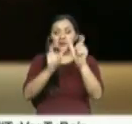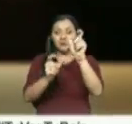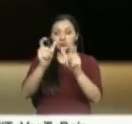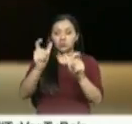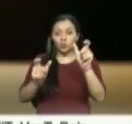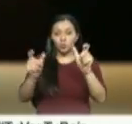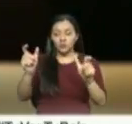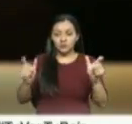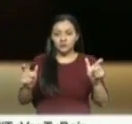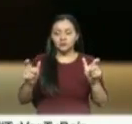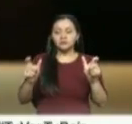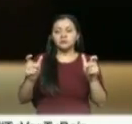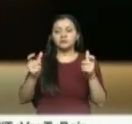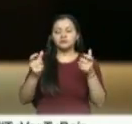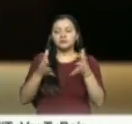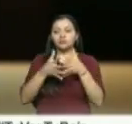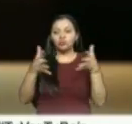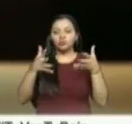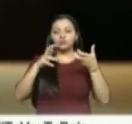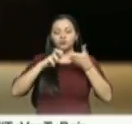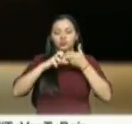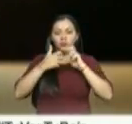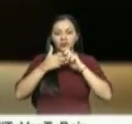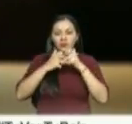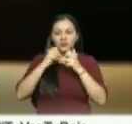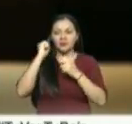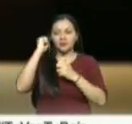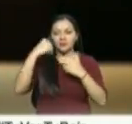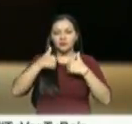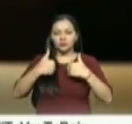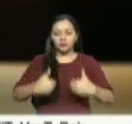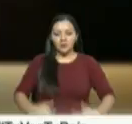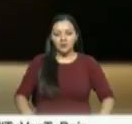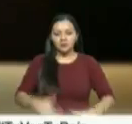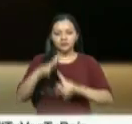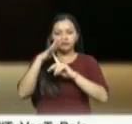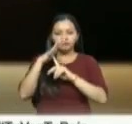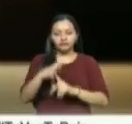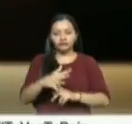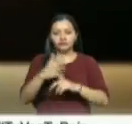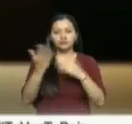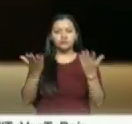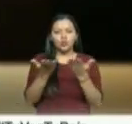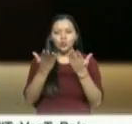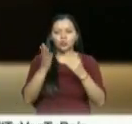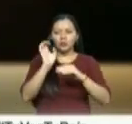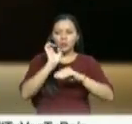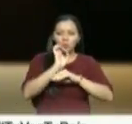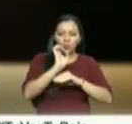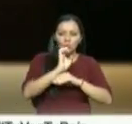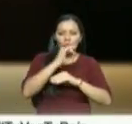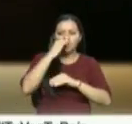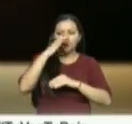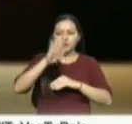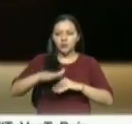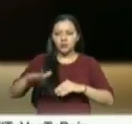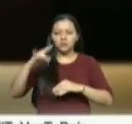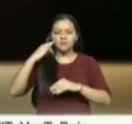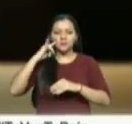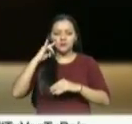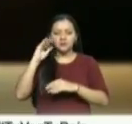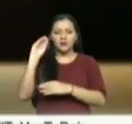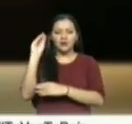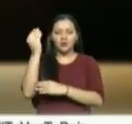sido víctimas de violaciones de derechos humanos, por las personas, las mujeres, los niños, las niñas y los adolescentes víctimas